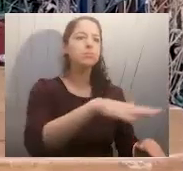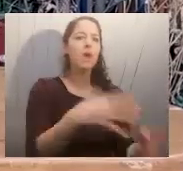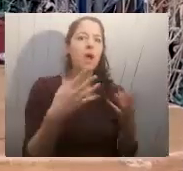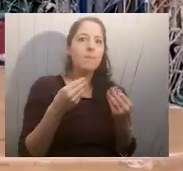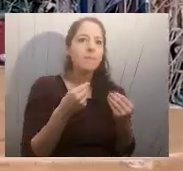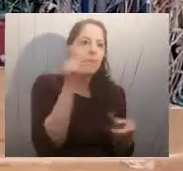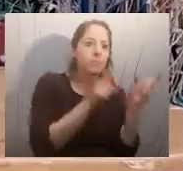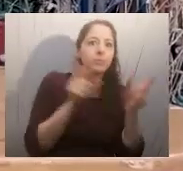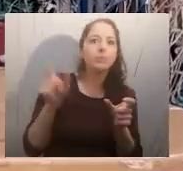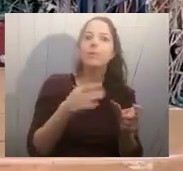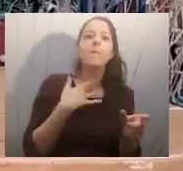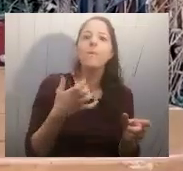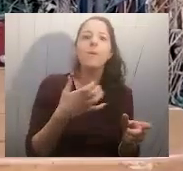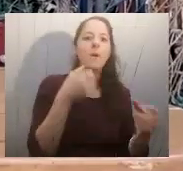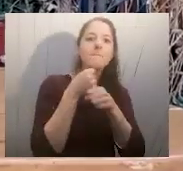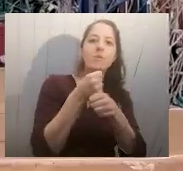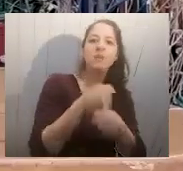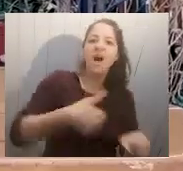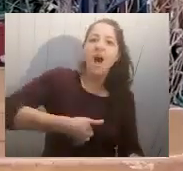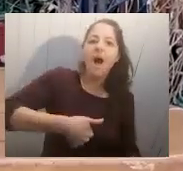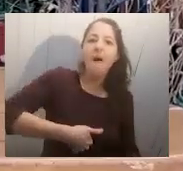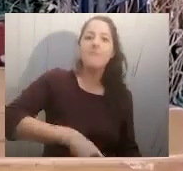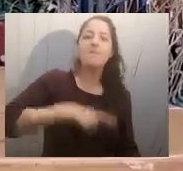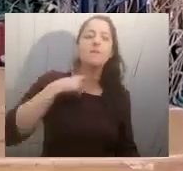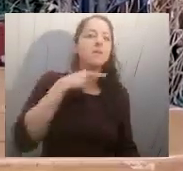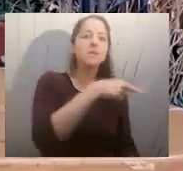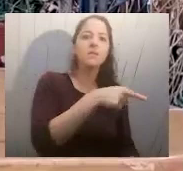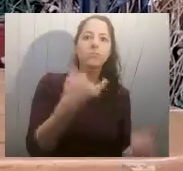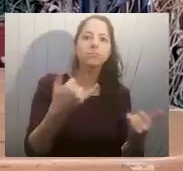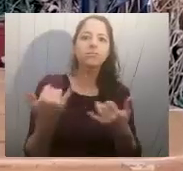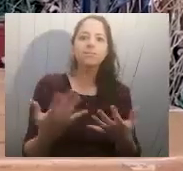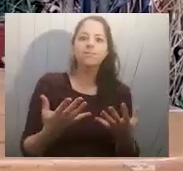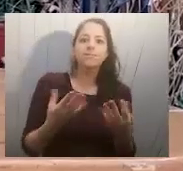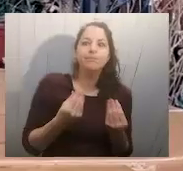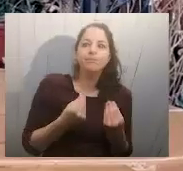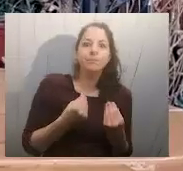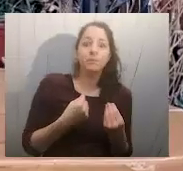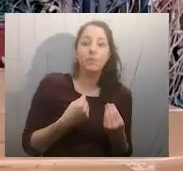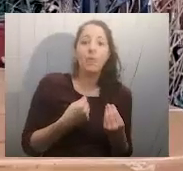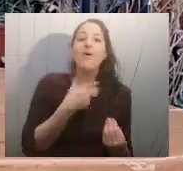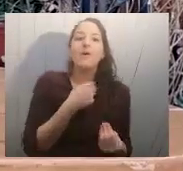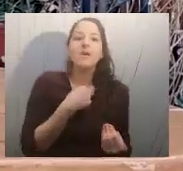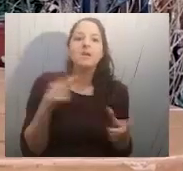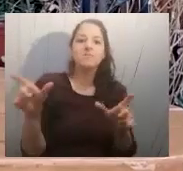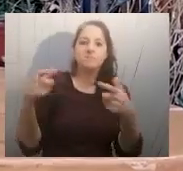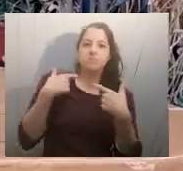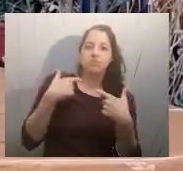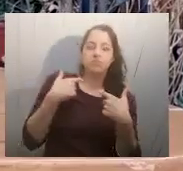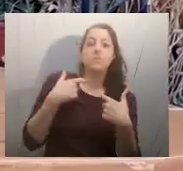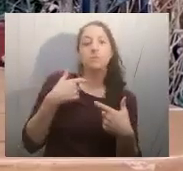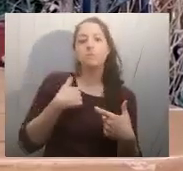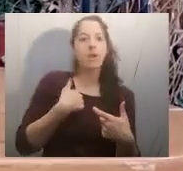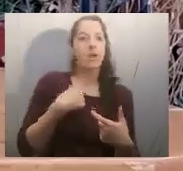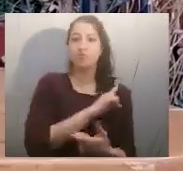dignidad. Con el miedo intentan controlar nuestro descontento, pero no lo lograron antes y no